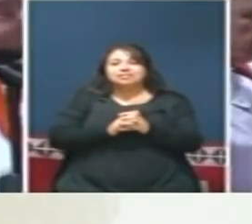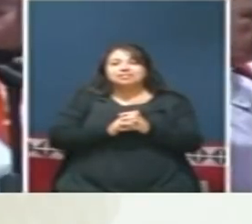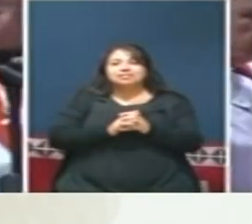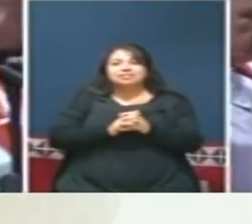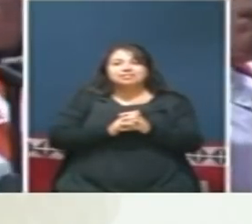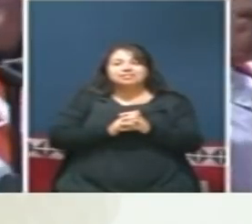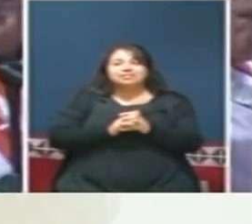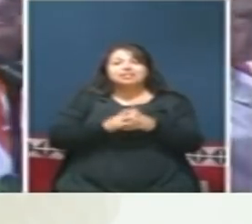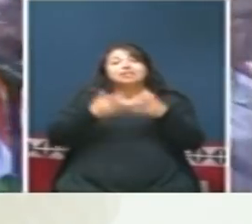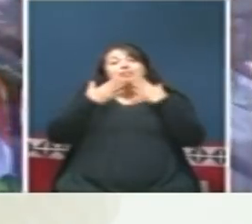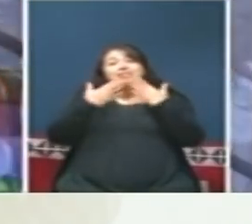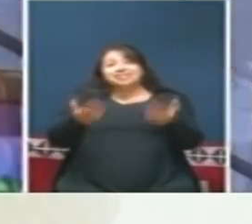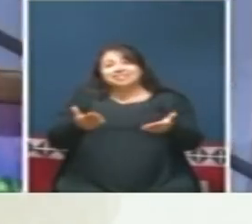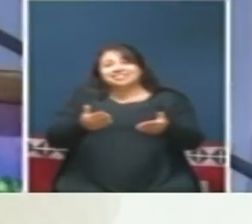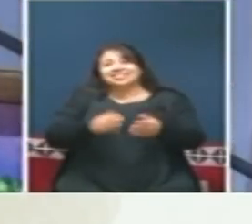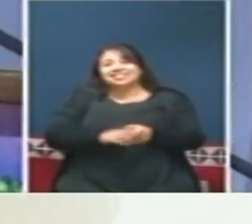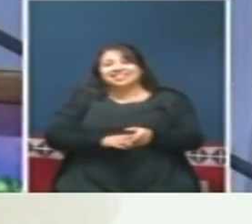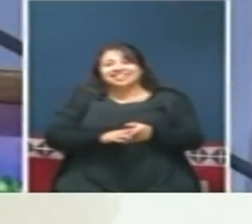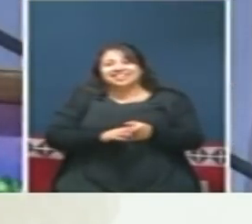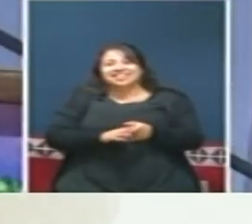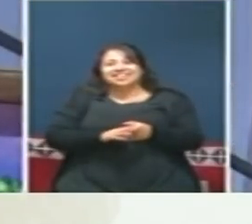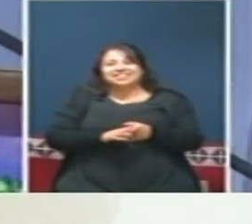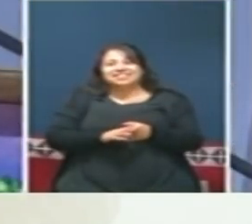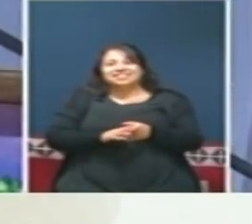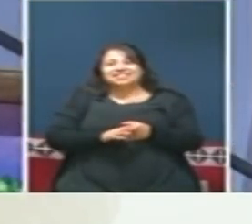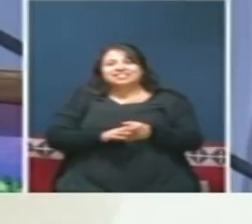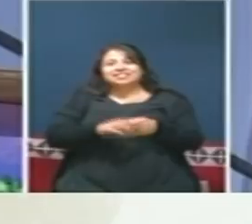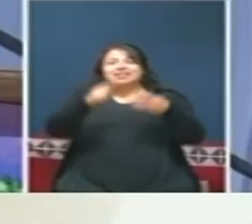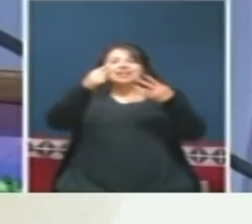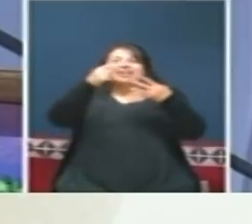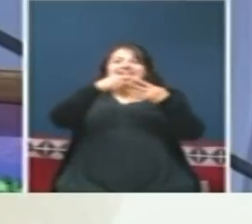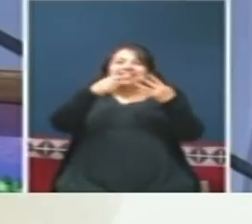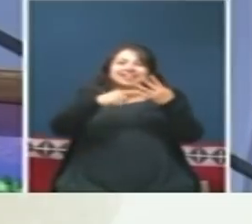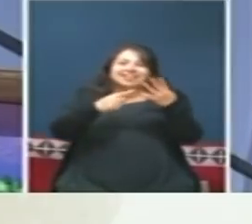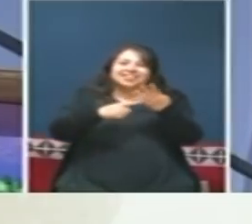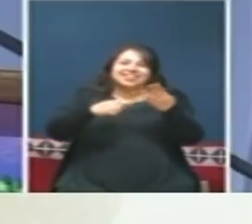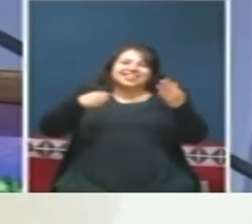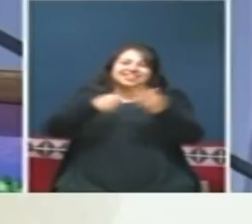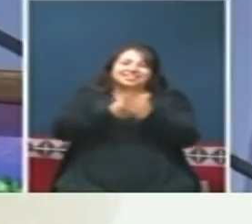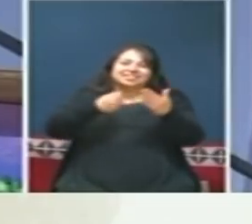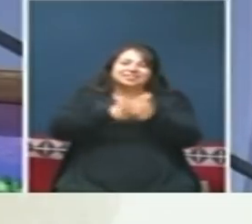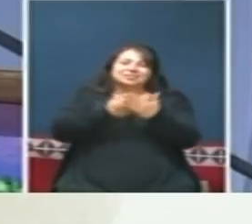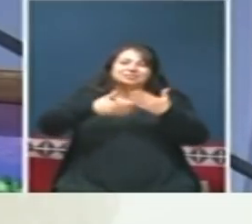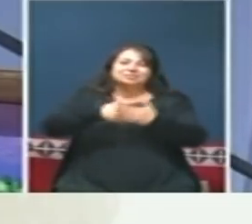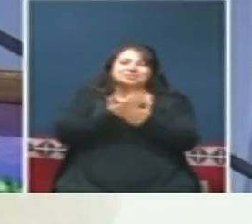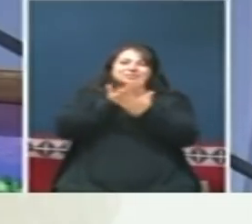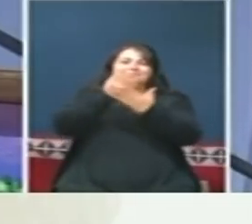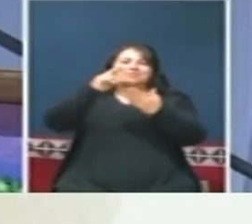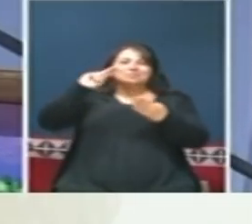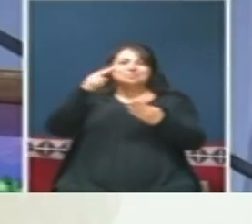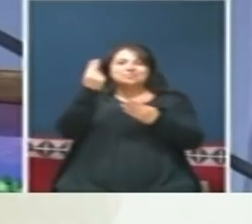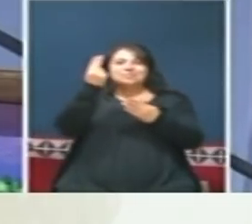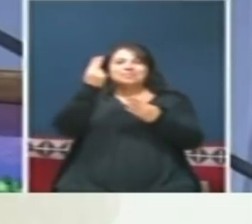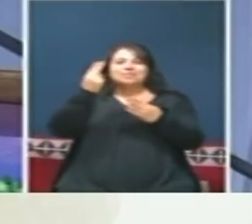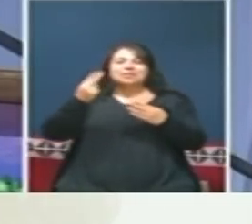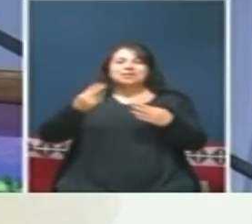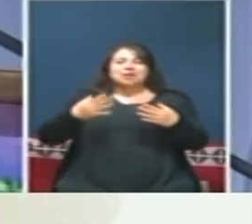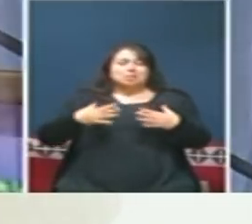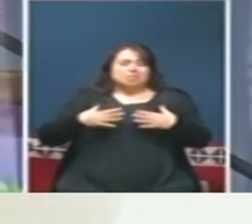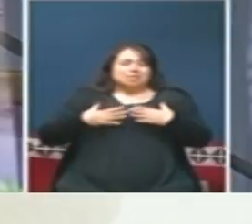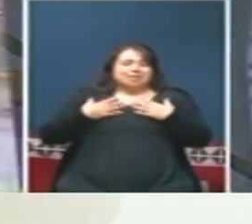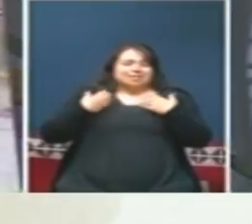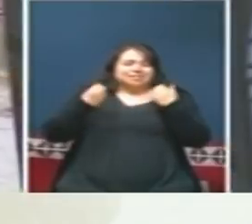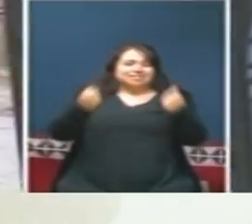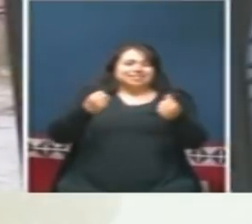Y damos gracias a nuestros queridos cuatro mártires por sus testimonios, por la entrega valiente de sus